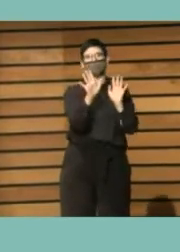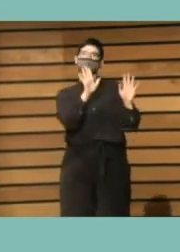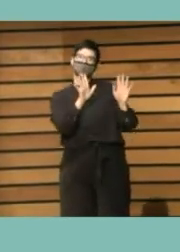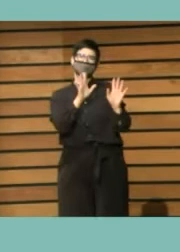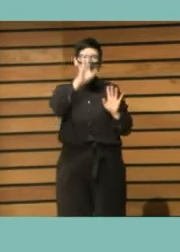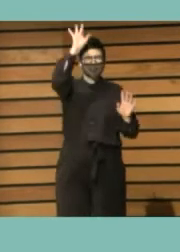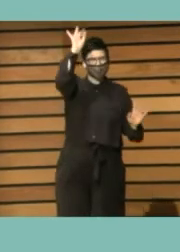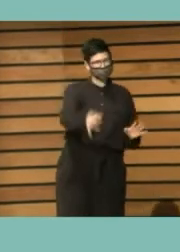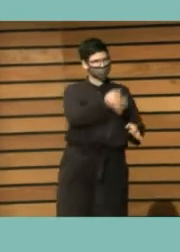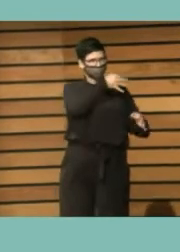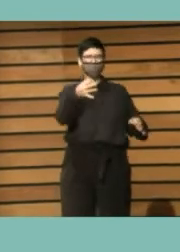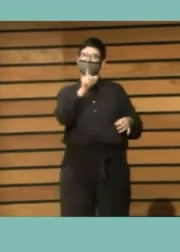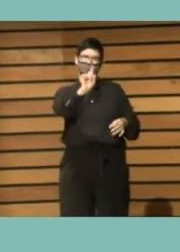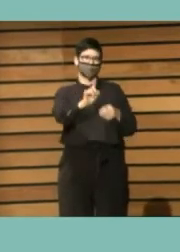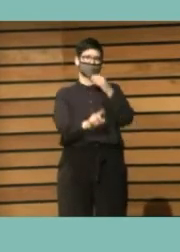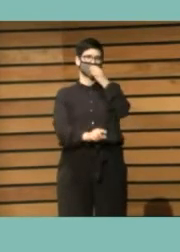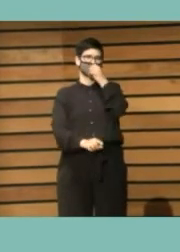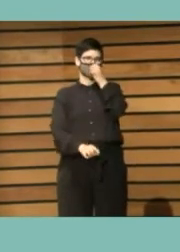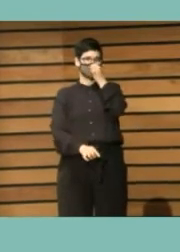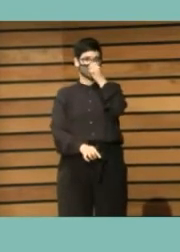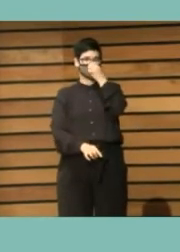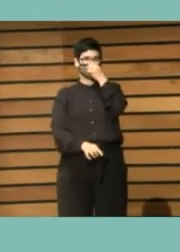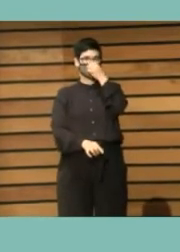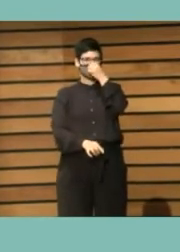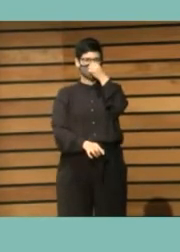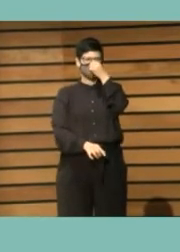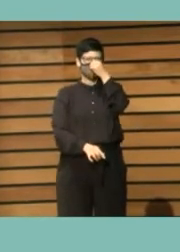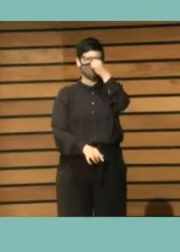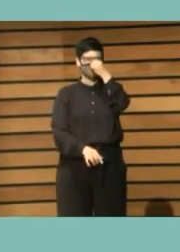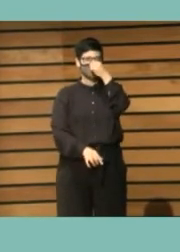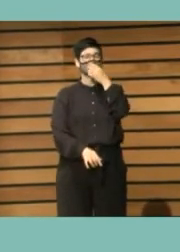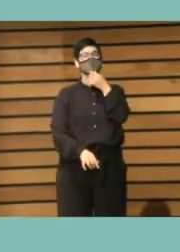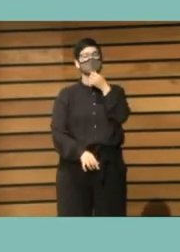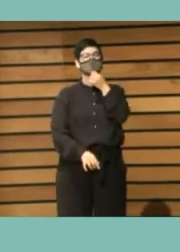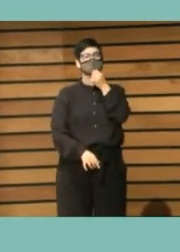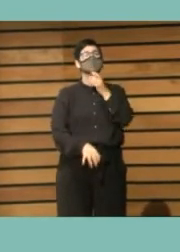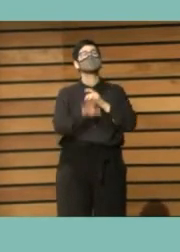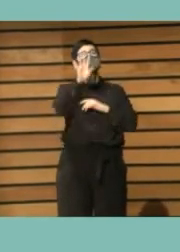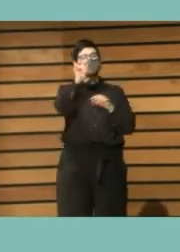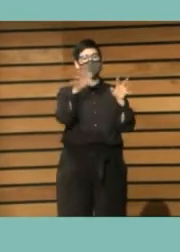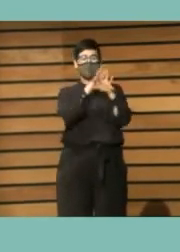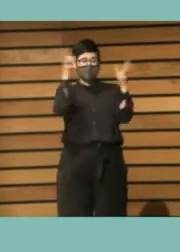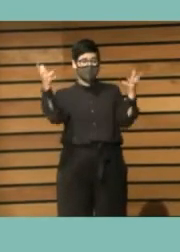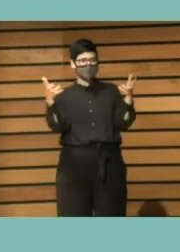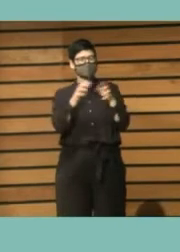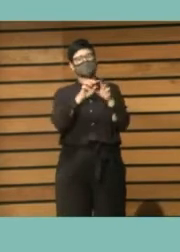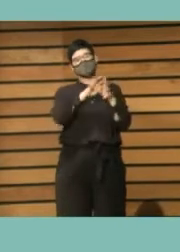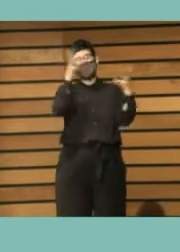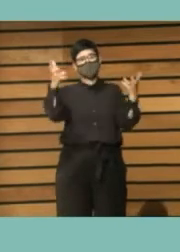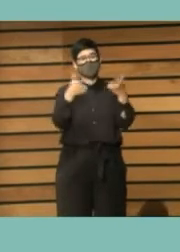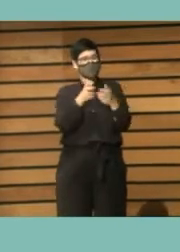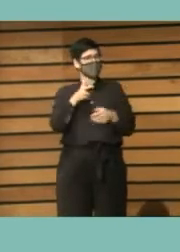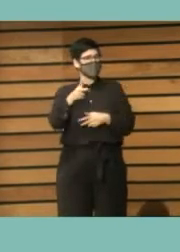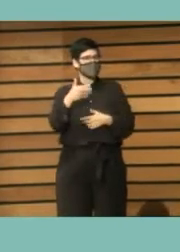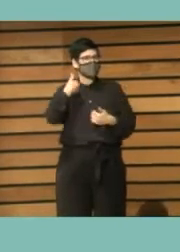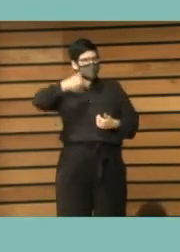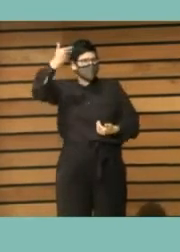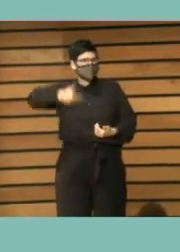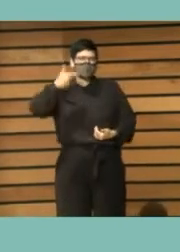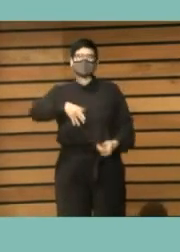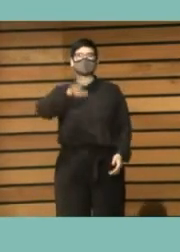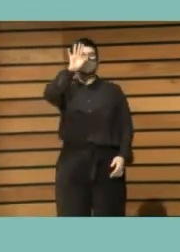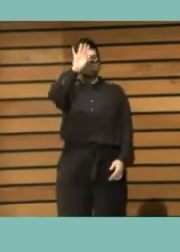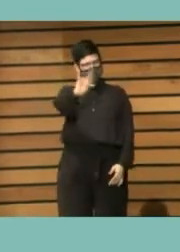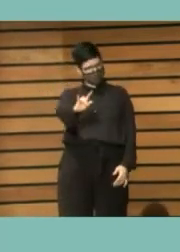rotundo. ¿Es Internet un derecho fundamental? Creo que sí. Creo que todos tenemos derecho